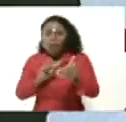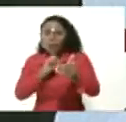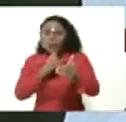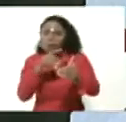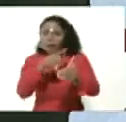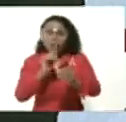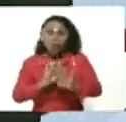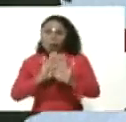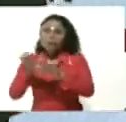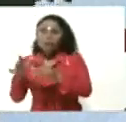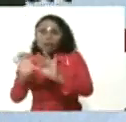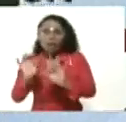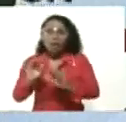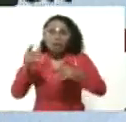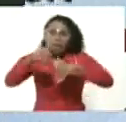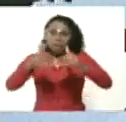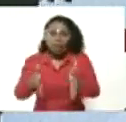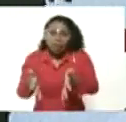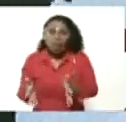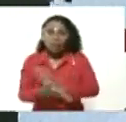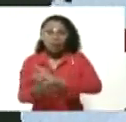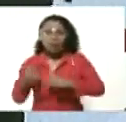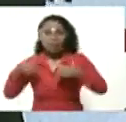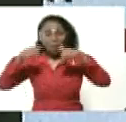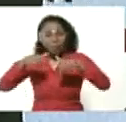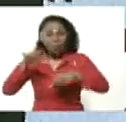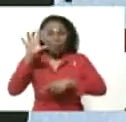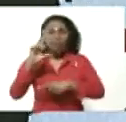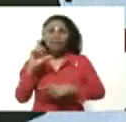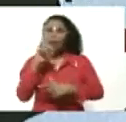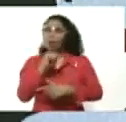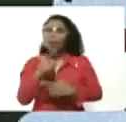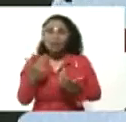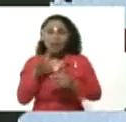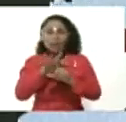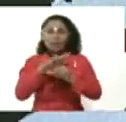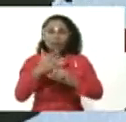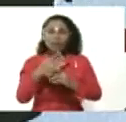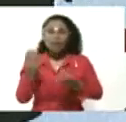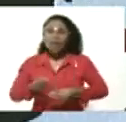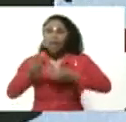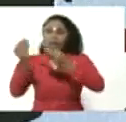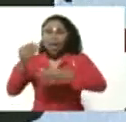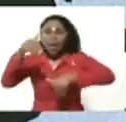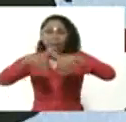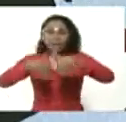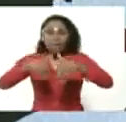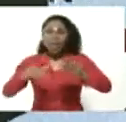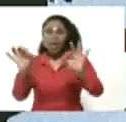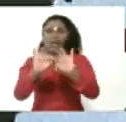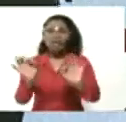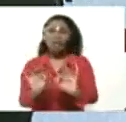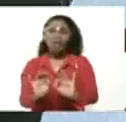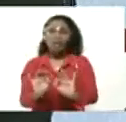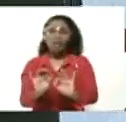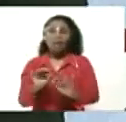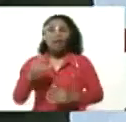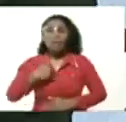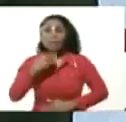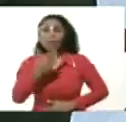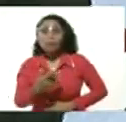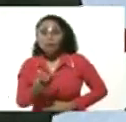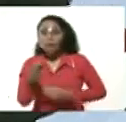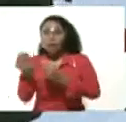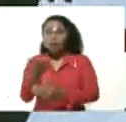favorables. Quiero con esto decirles que vengo de un país con problemas, que no está en situación de darles lecciones a nadie y que lo que me permite